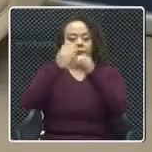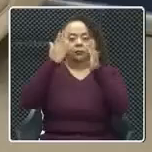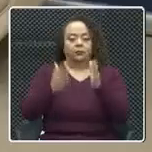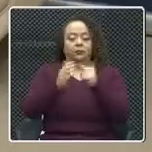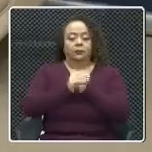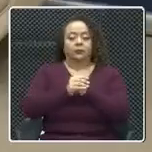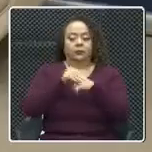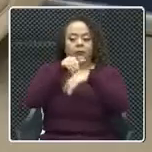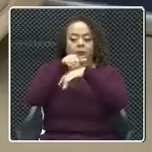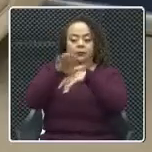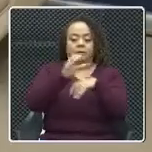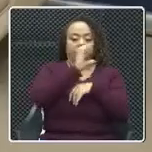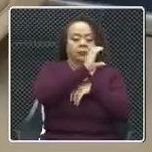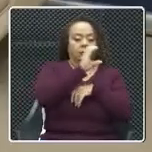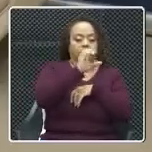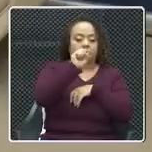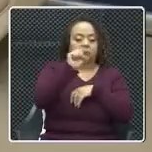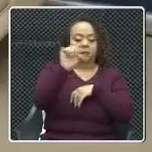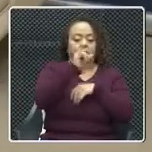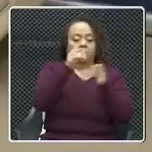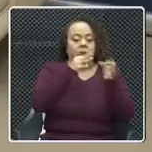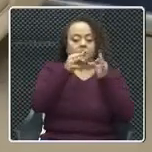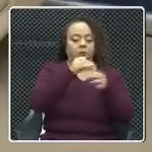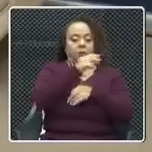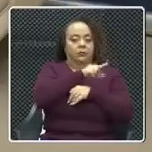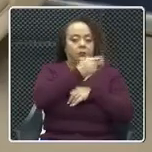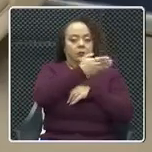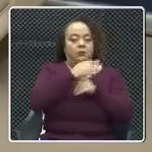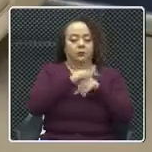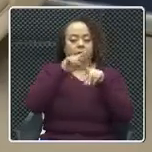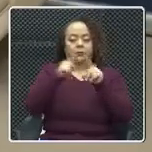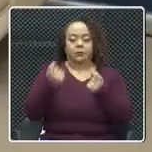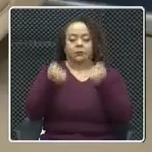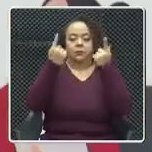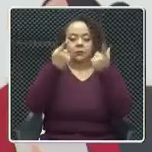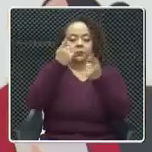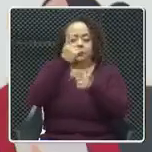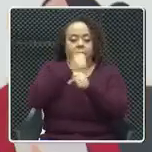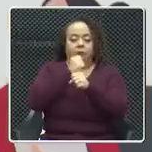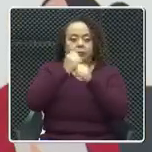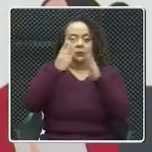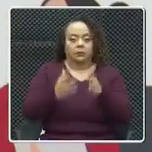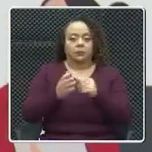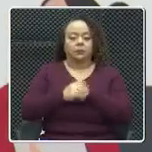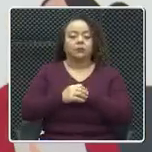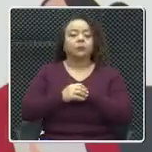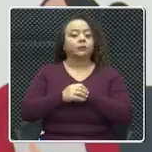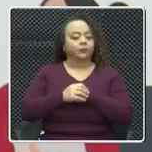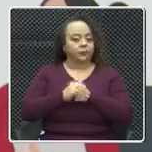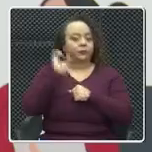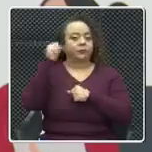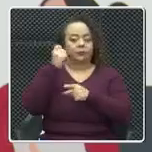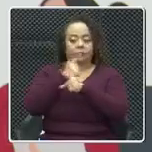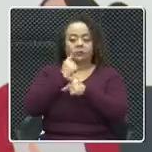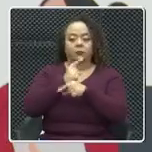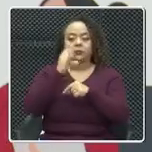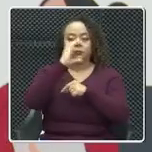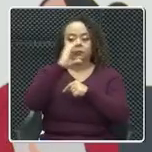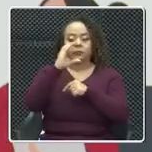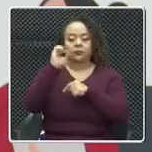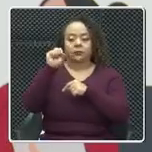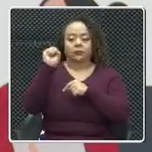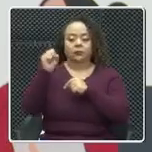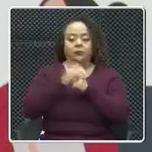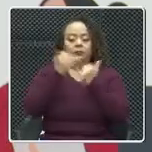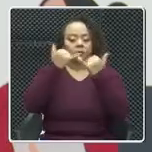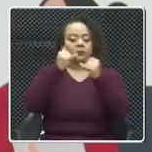son referidos de Ajá. la caja, como lo estaba explicando la compañera, pero entendí que era un colaborador sí. De la caja. Uh-huh. La caja ahorita creo